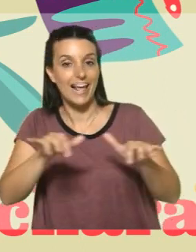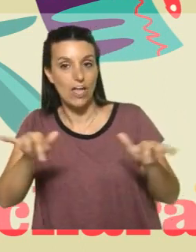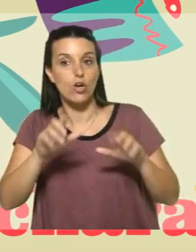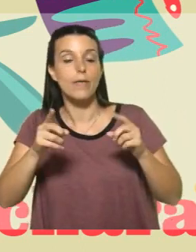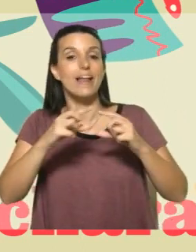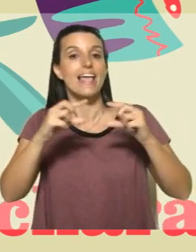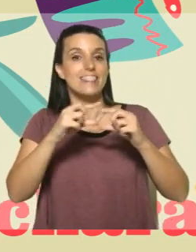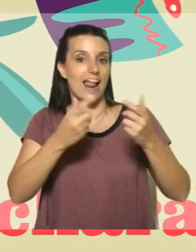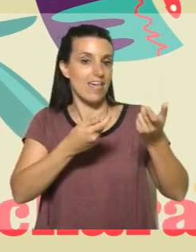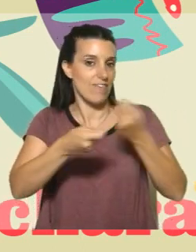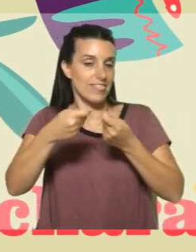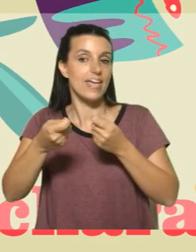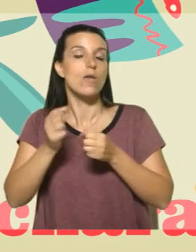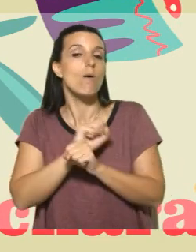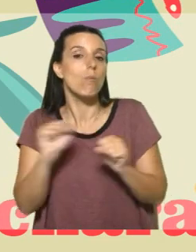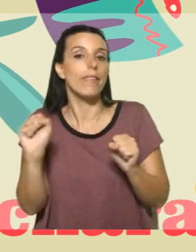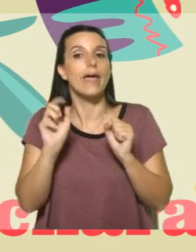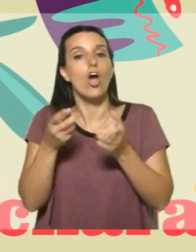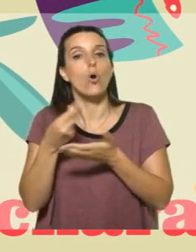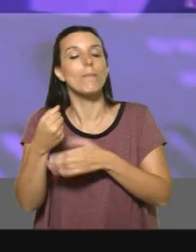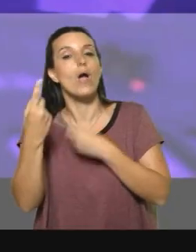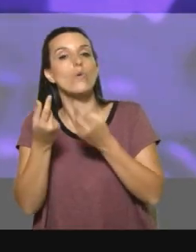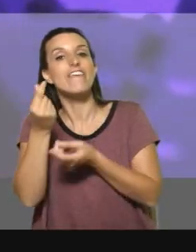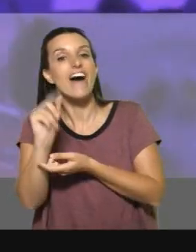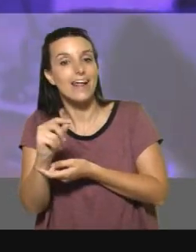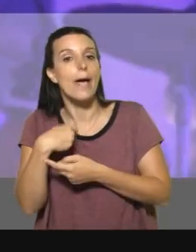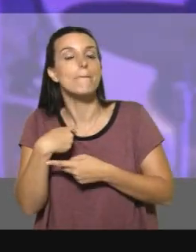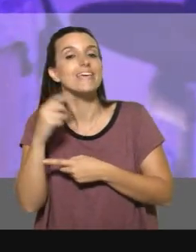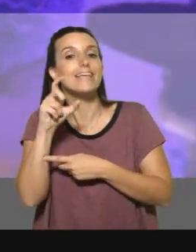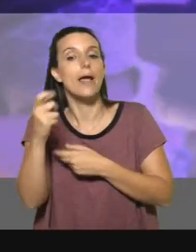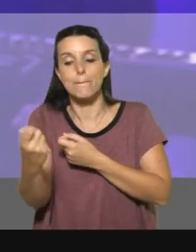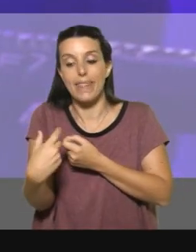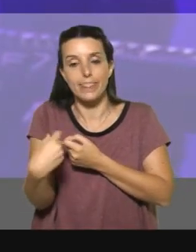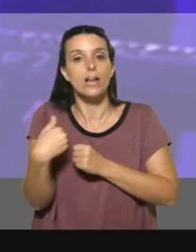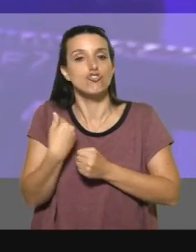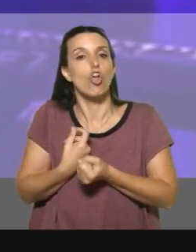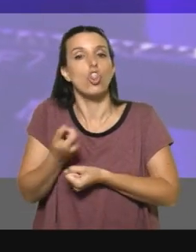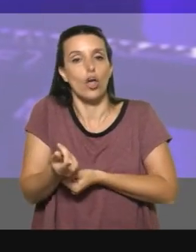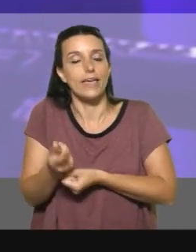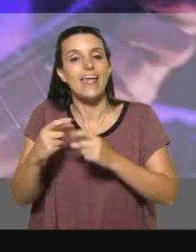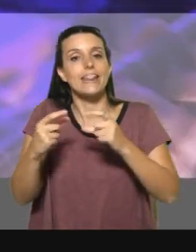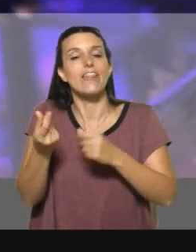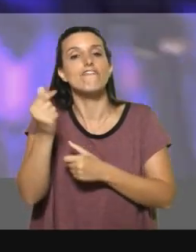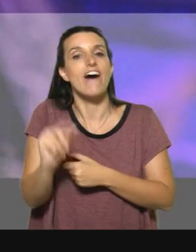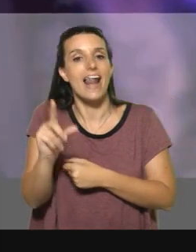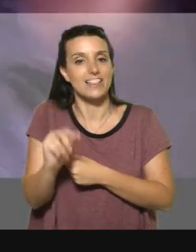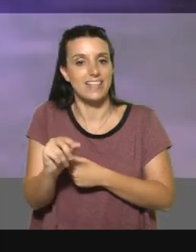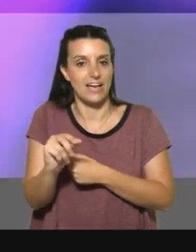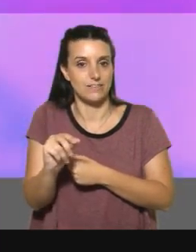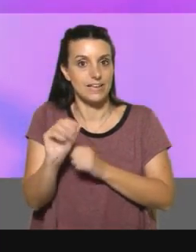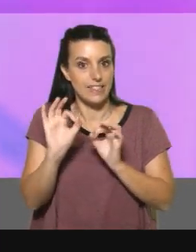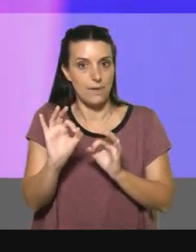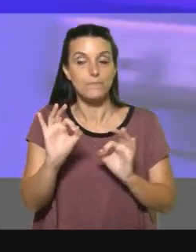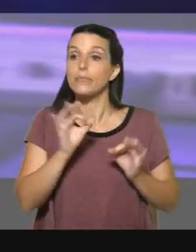a la venta en Red Tickets. Y pueden conseguir también alguna entrada bonificada escribiéndome a mí personalmente en mi Instagram personal, que es Diego Soca y